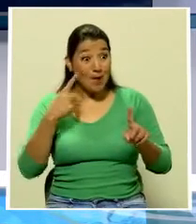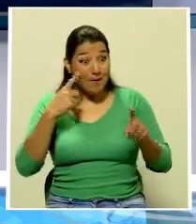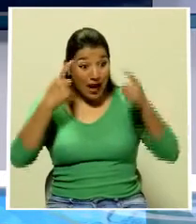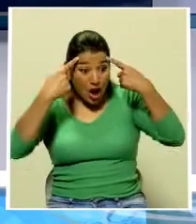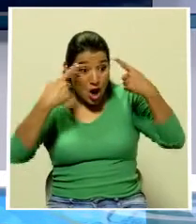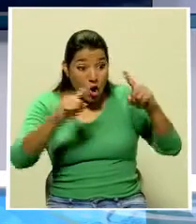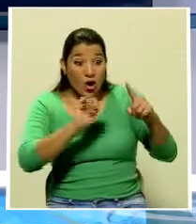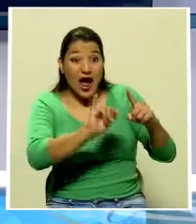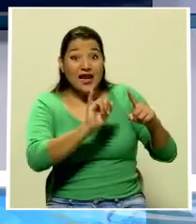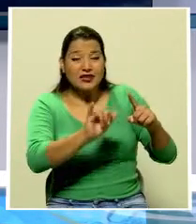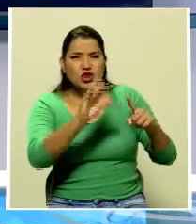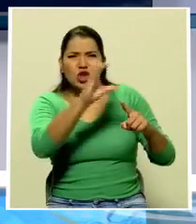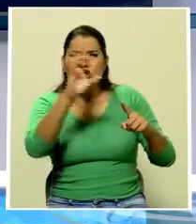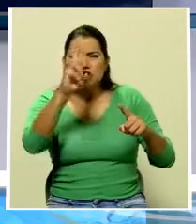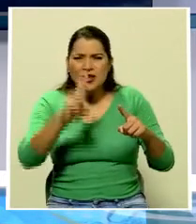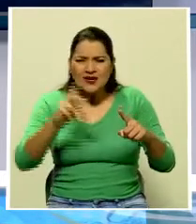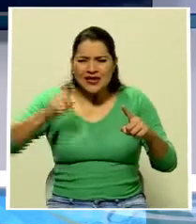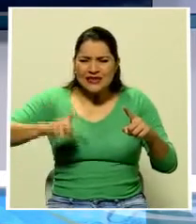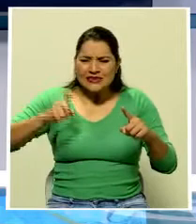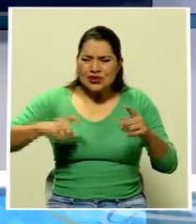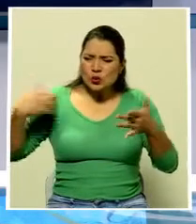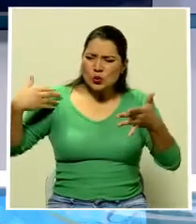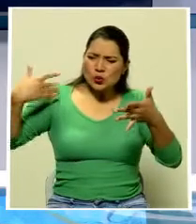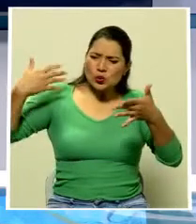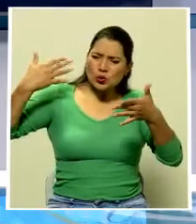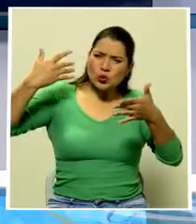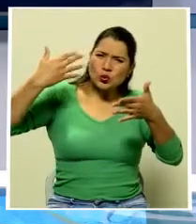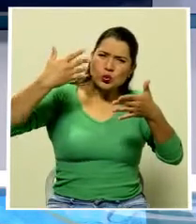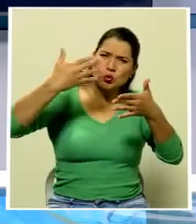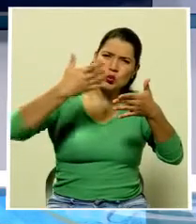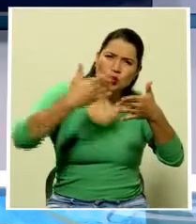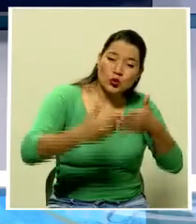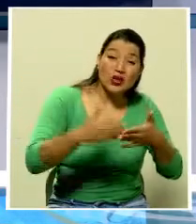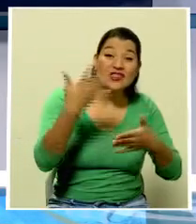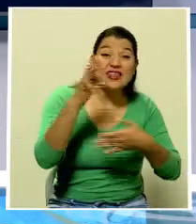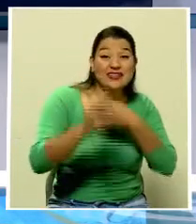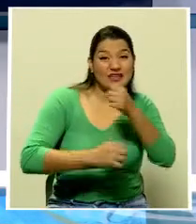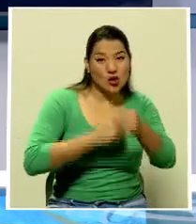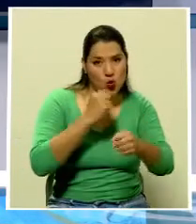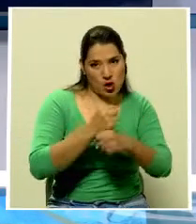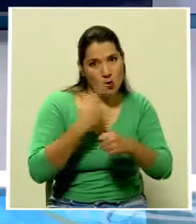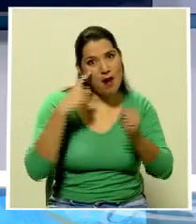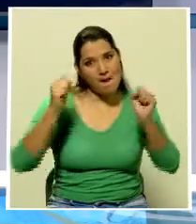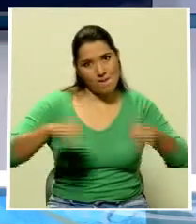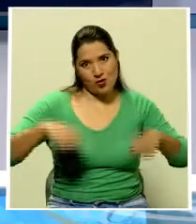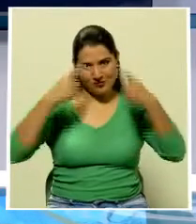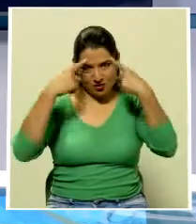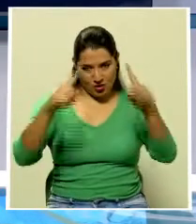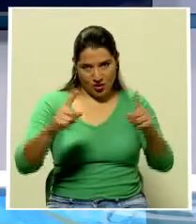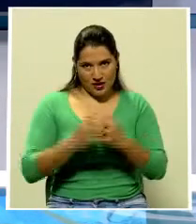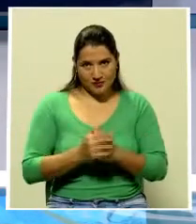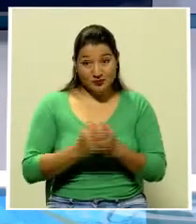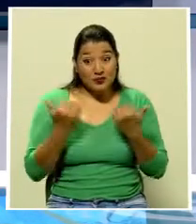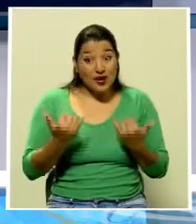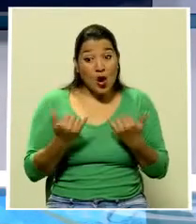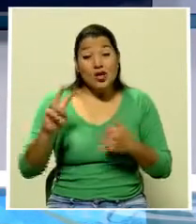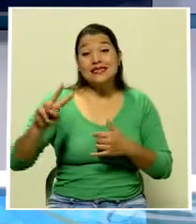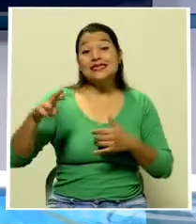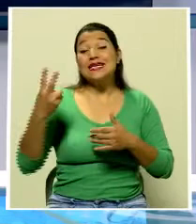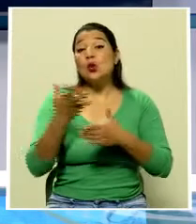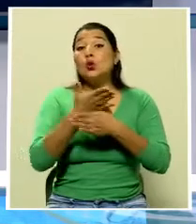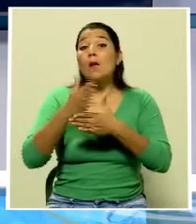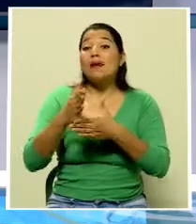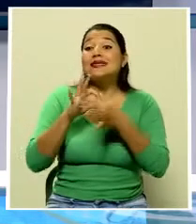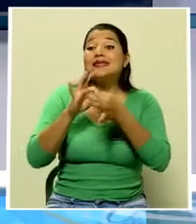Rica recorrió un camino que se extendió por 19 años. Esta es la segunda parte de